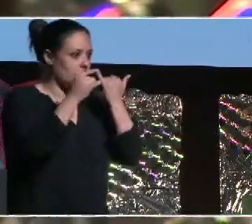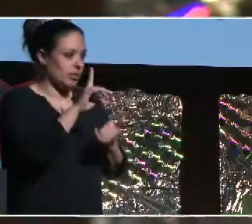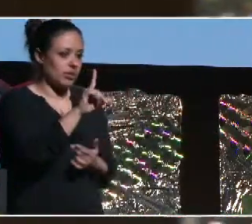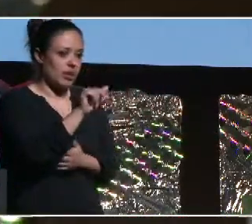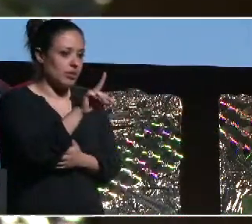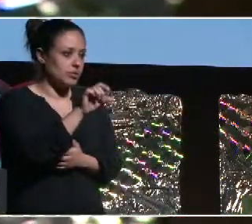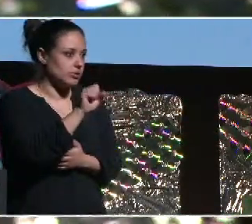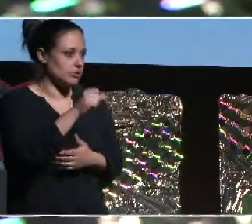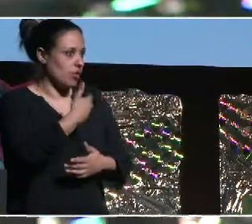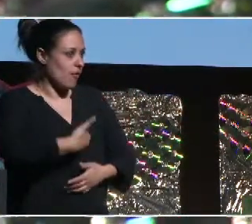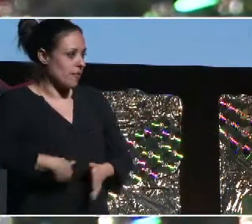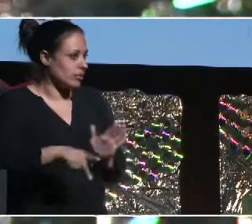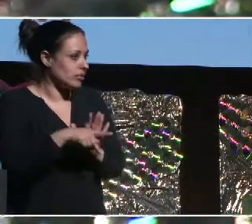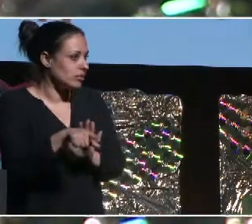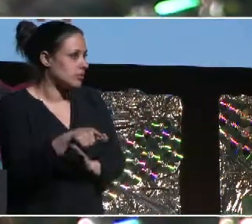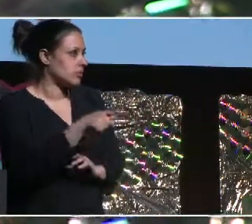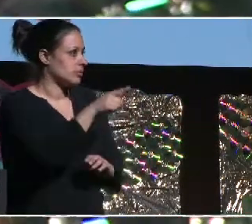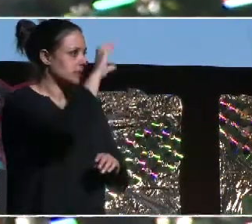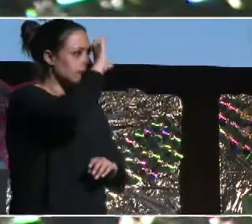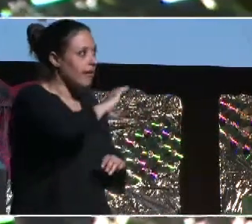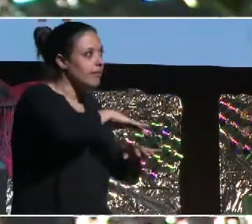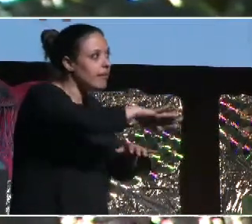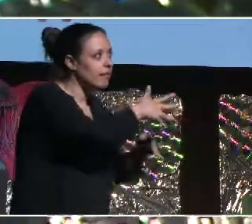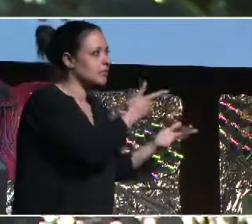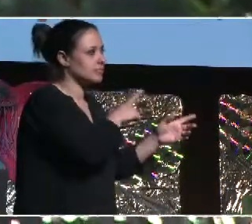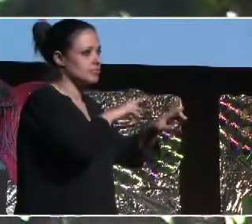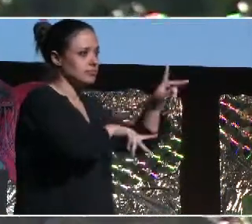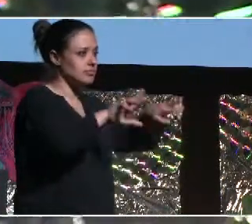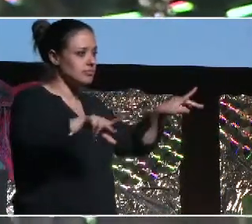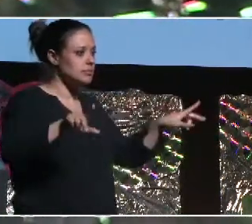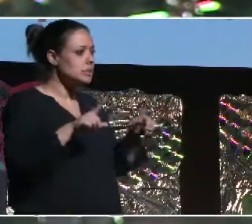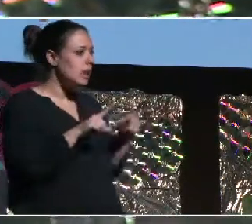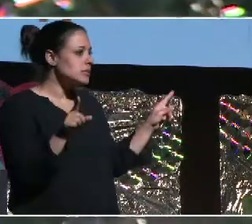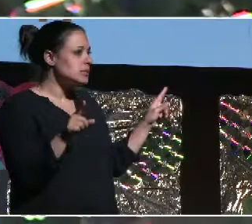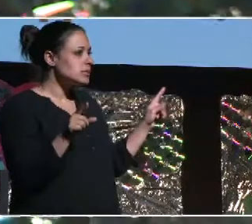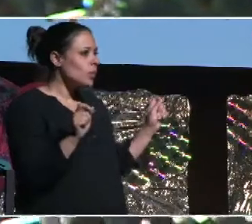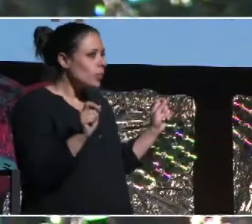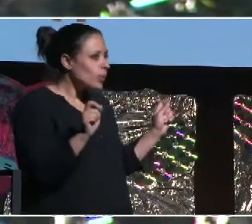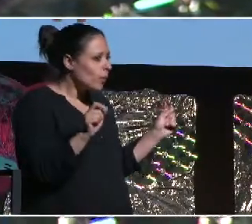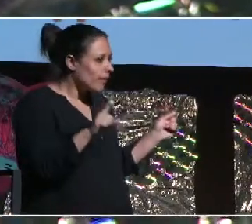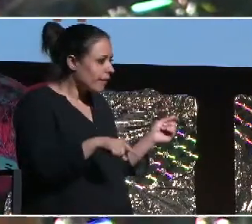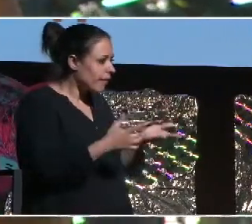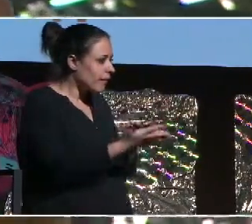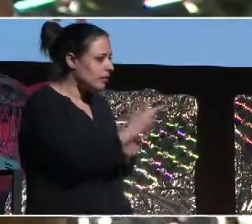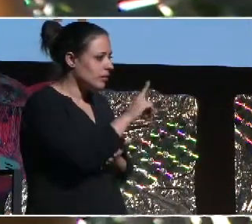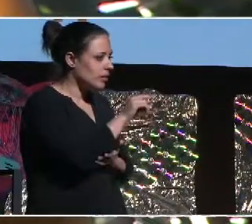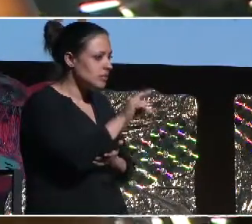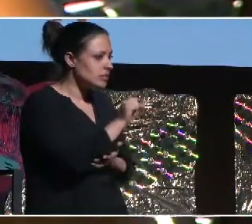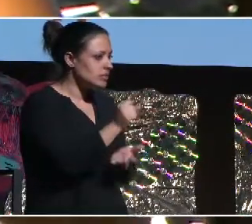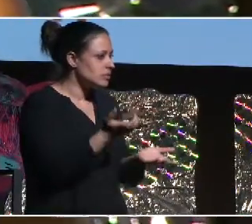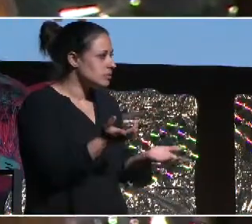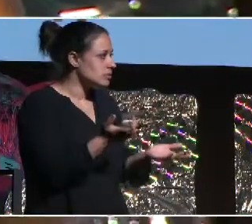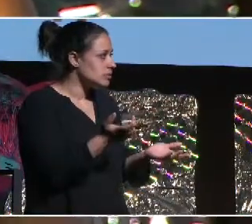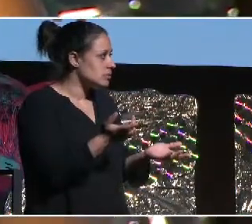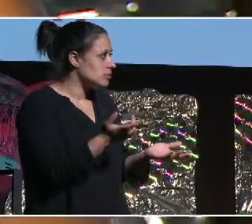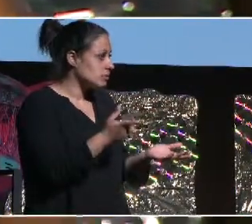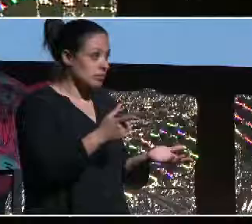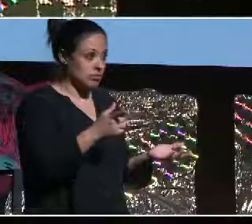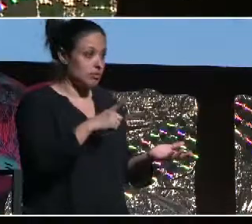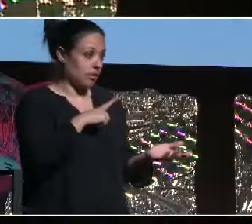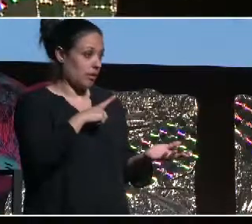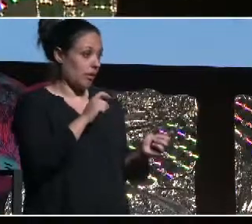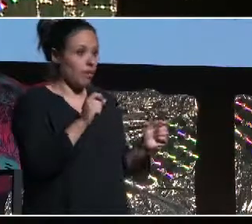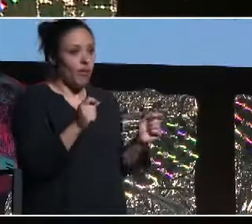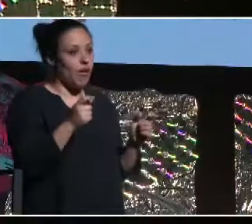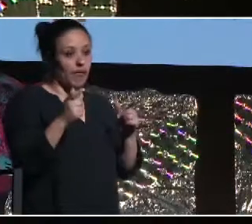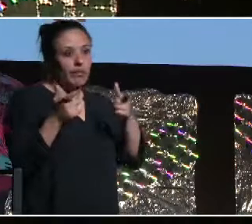datos generados por los ciudadanos, el diferencial que tienen es que son nuestros datos. O sea, son las organizaciones, le piden a los ciudadanos, le